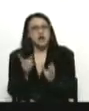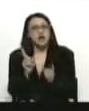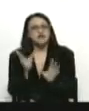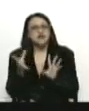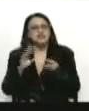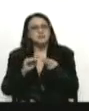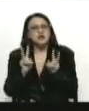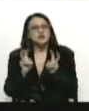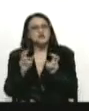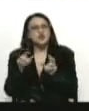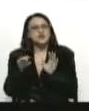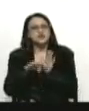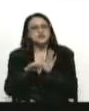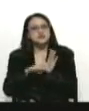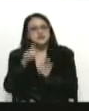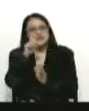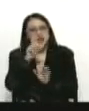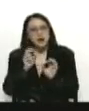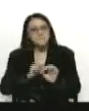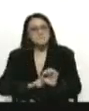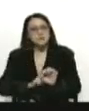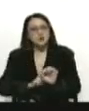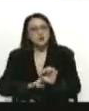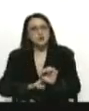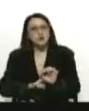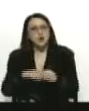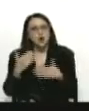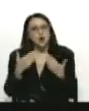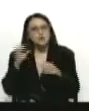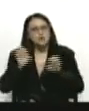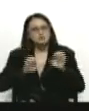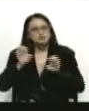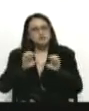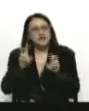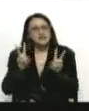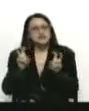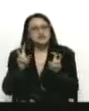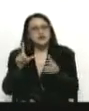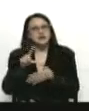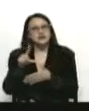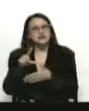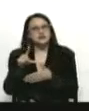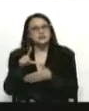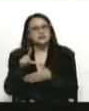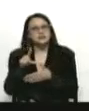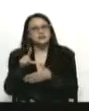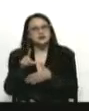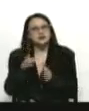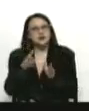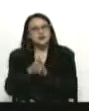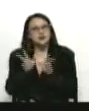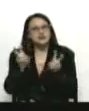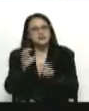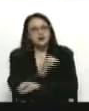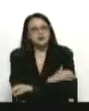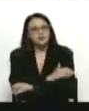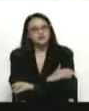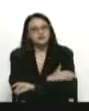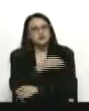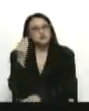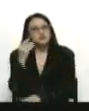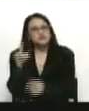que siguen pensando... ¿Cómo mira y analiza lo que ocurre en términos latinoamericanos con la derecha? ¿Cree que